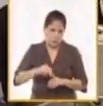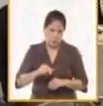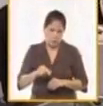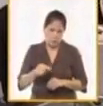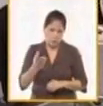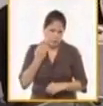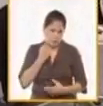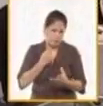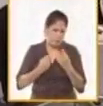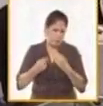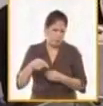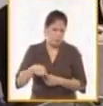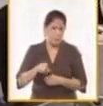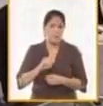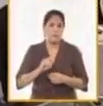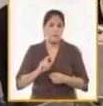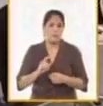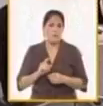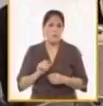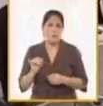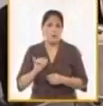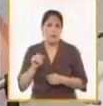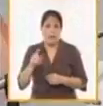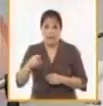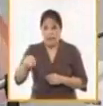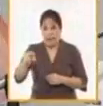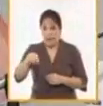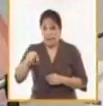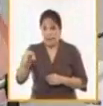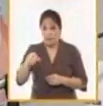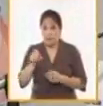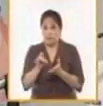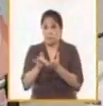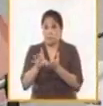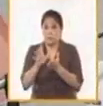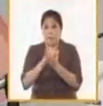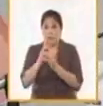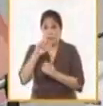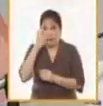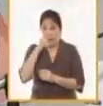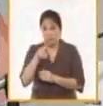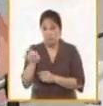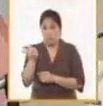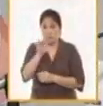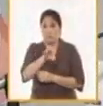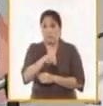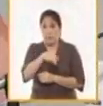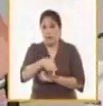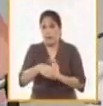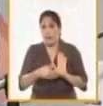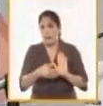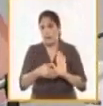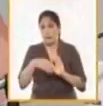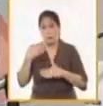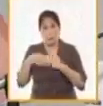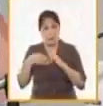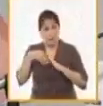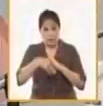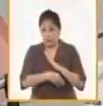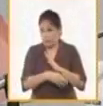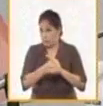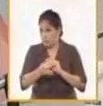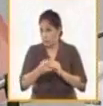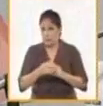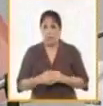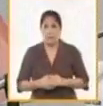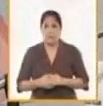Mejía, que el hecho de que ellos hayan sacado a María Corina nuevamente como la figura, demuestra la crisis que tiene. Esa mujer viene